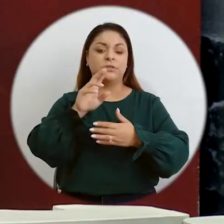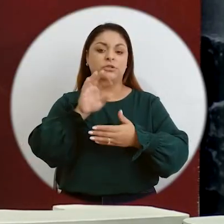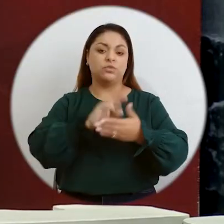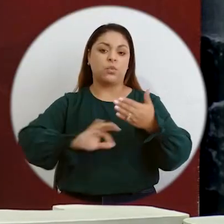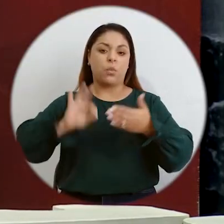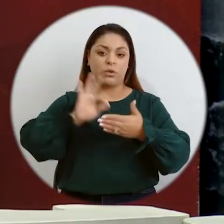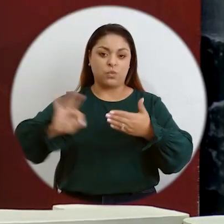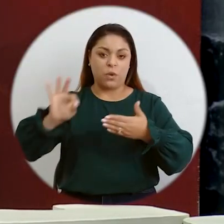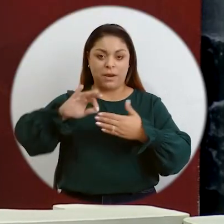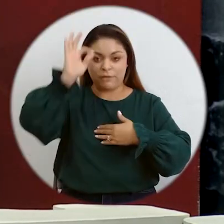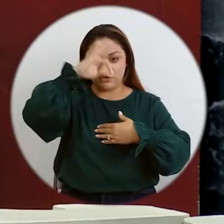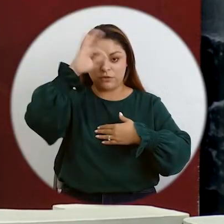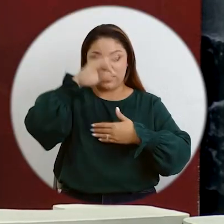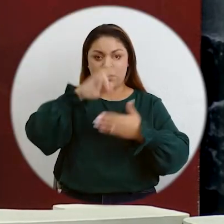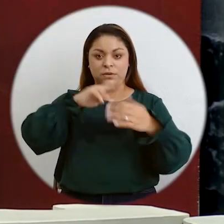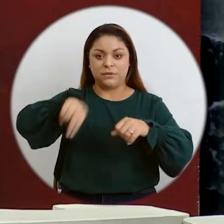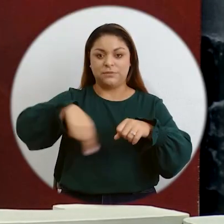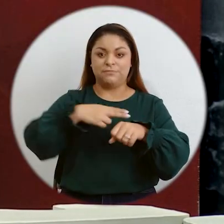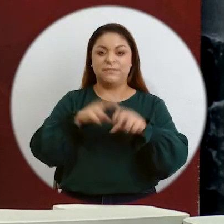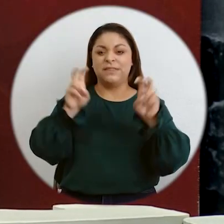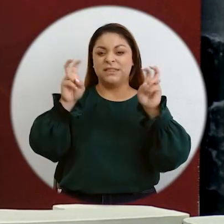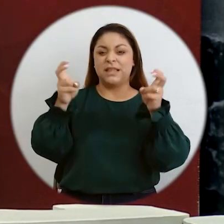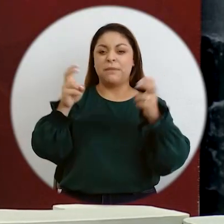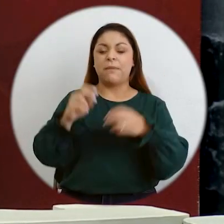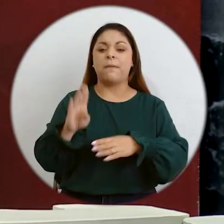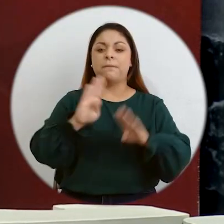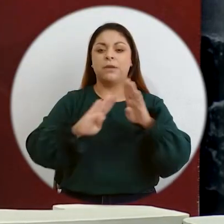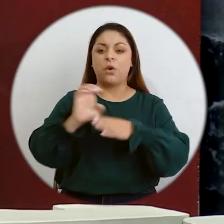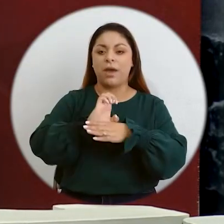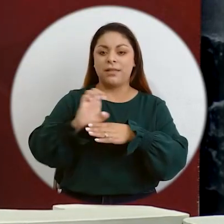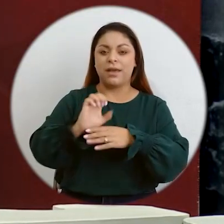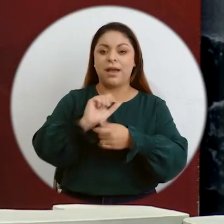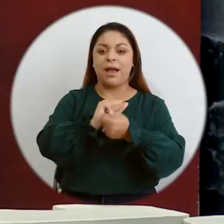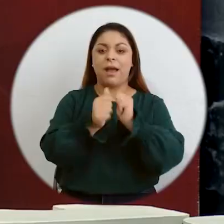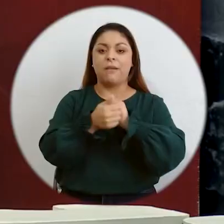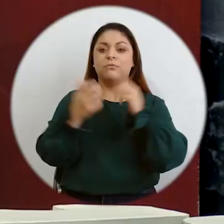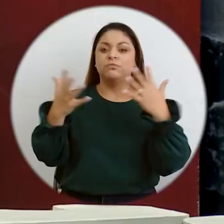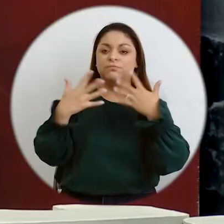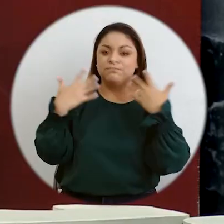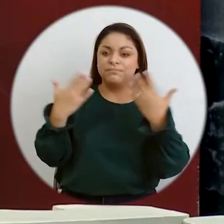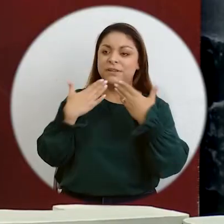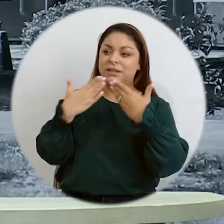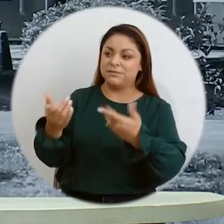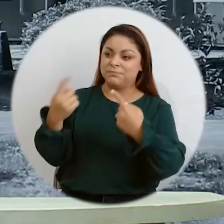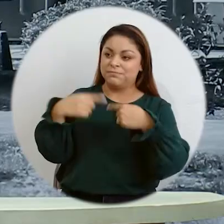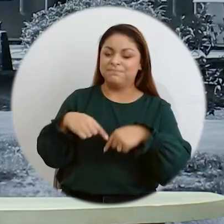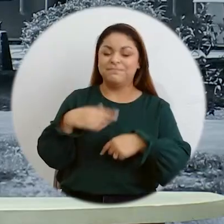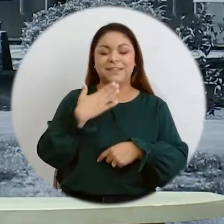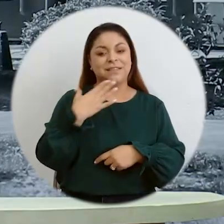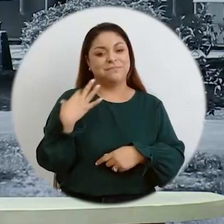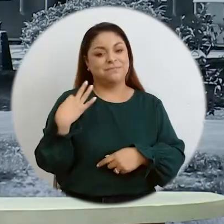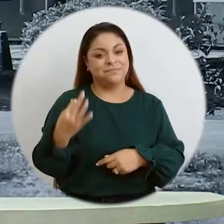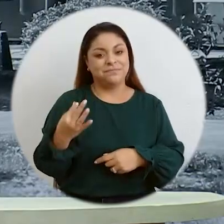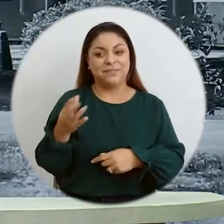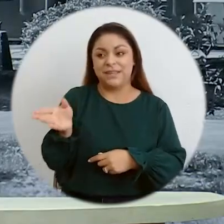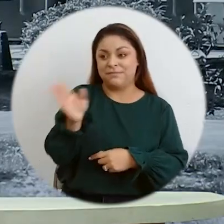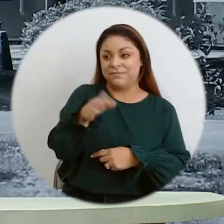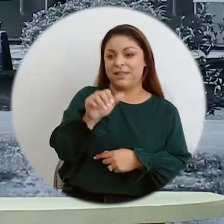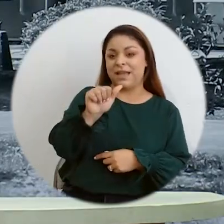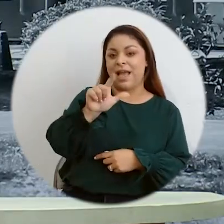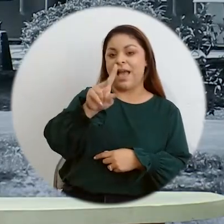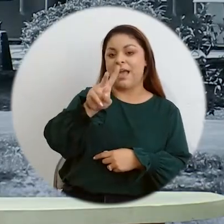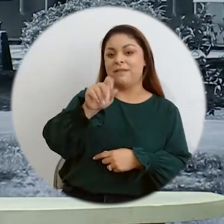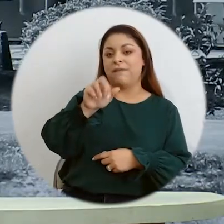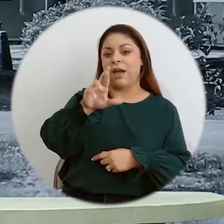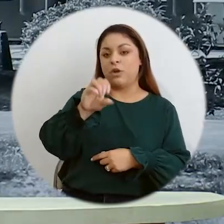Universidad Nacional, quien trabaja temas de bioética y cambio climático. Gracias por estar con nosotros. Gracias por la invitación. Y también nos acompaña Álvaro